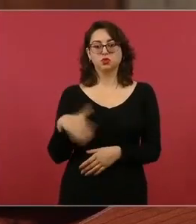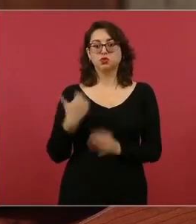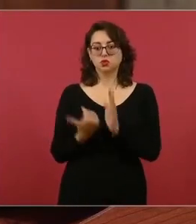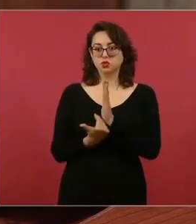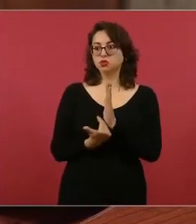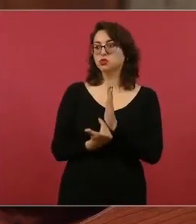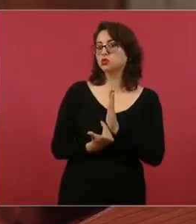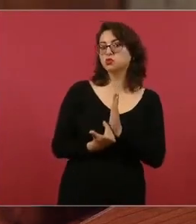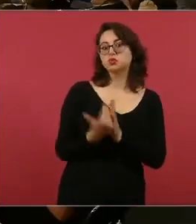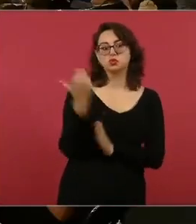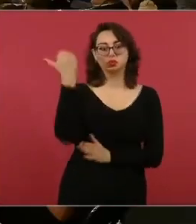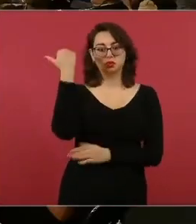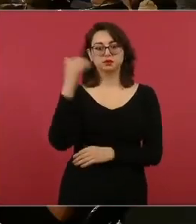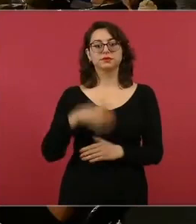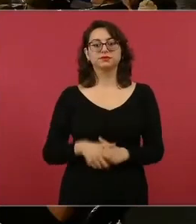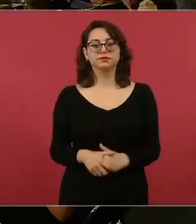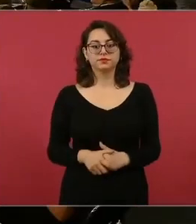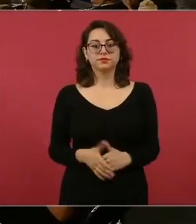Adelante.